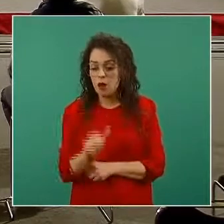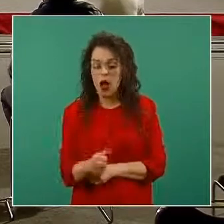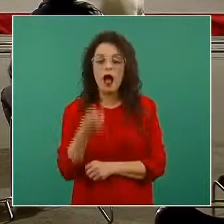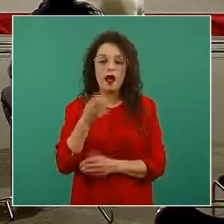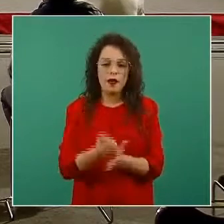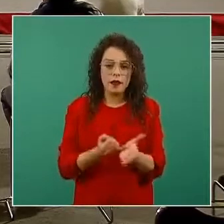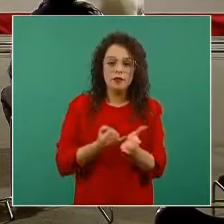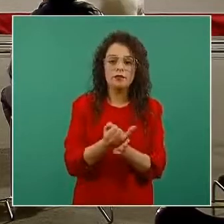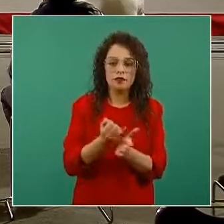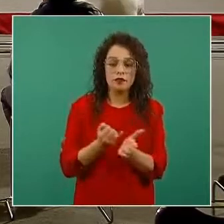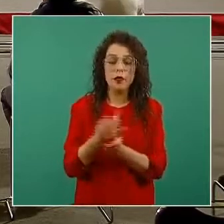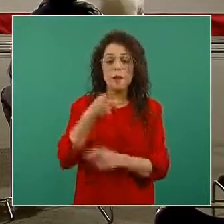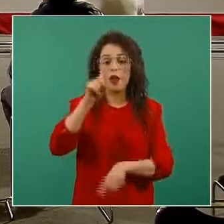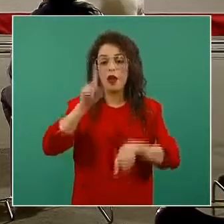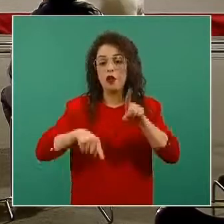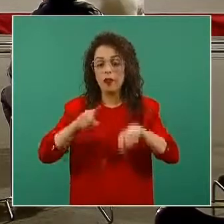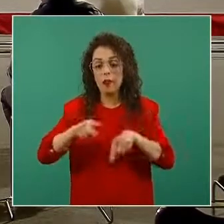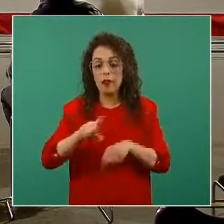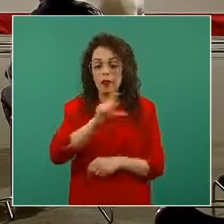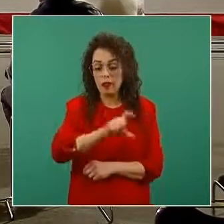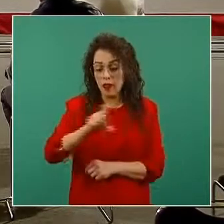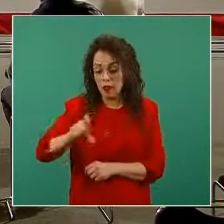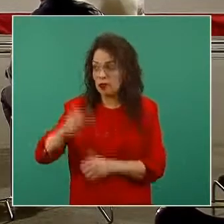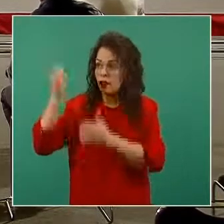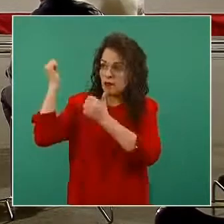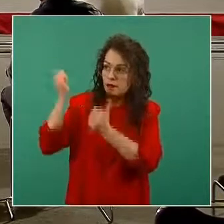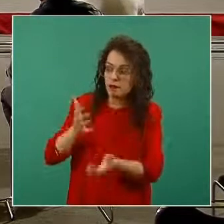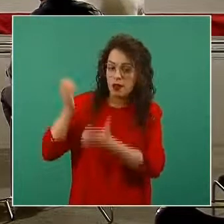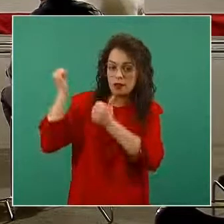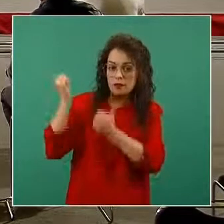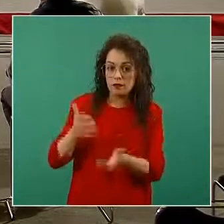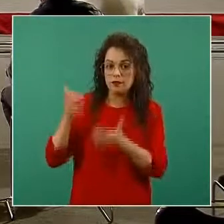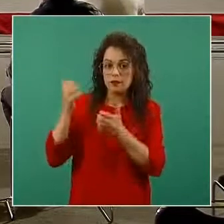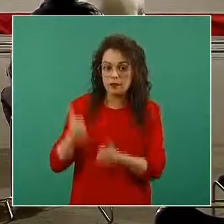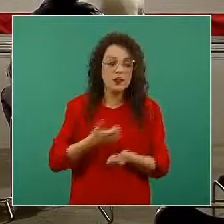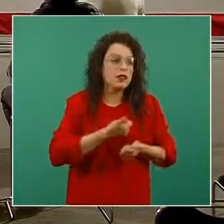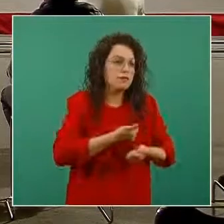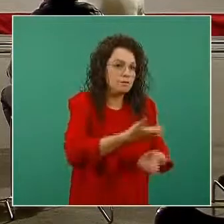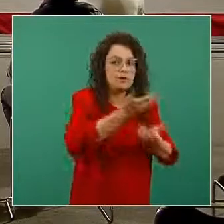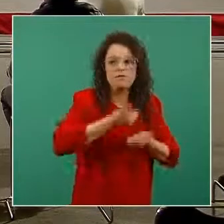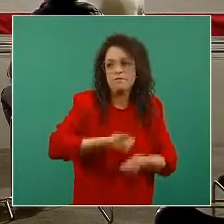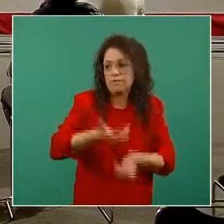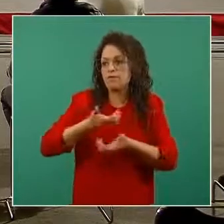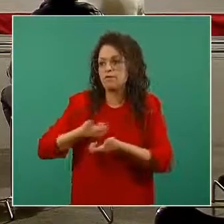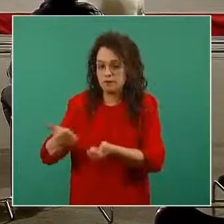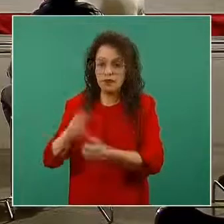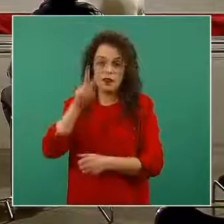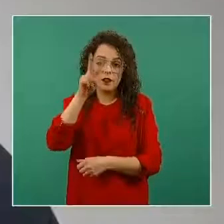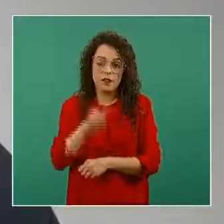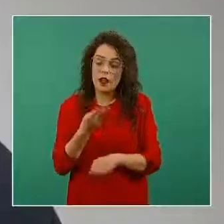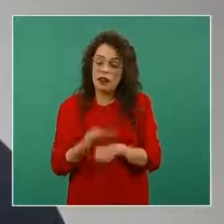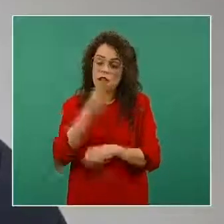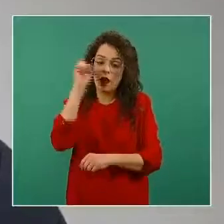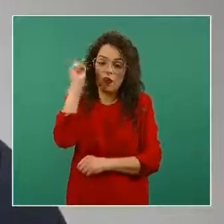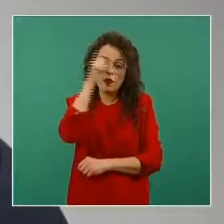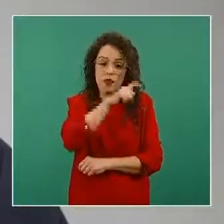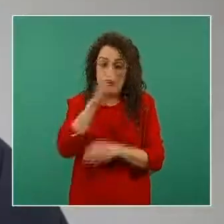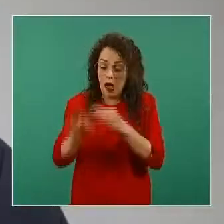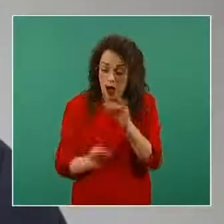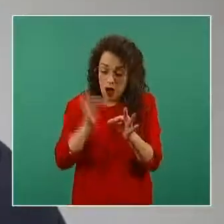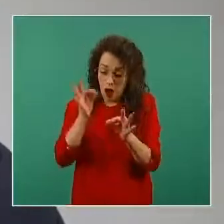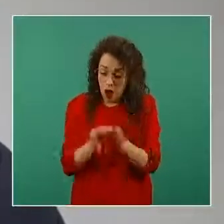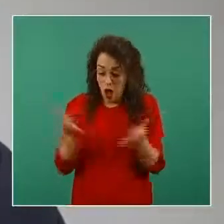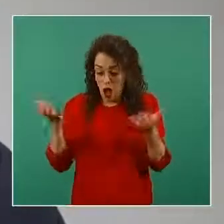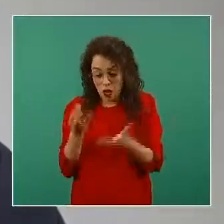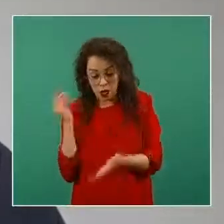dosis van llegando y se van distribuyendo. Es decir, sería un poco complicado tener una calendarización, digamos,